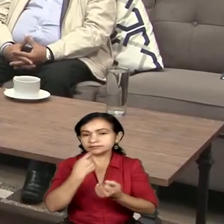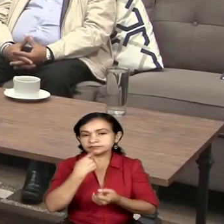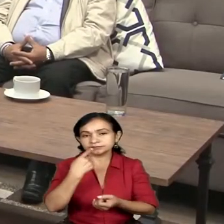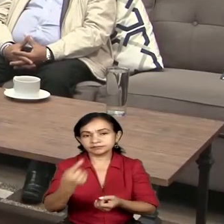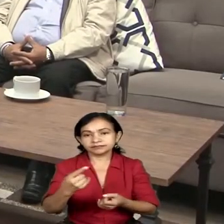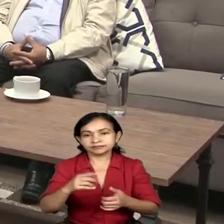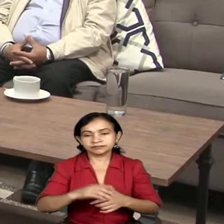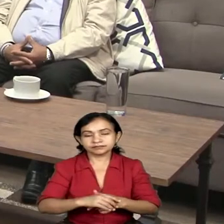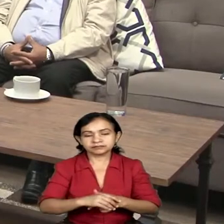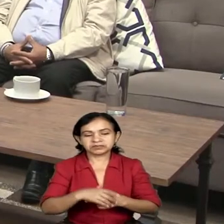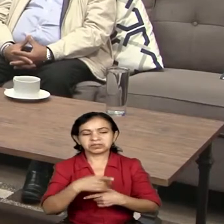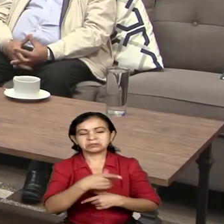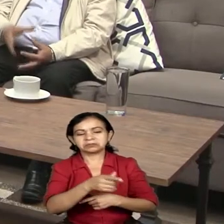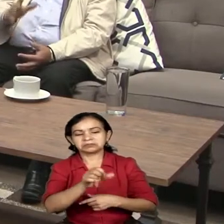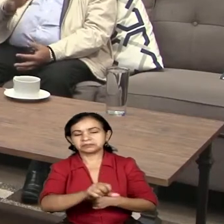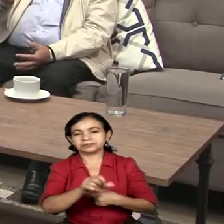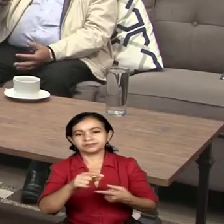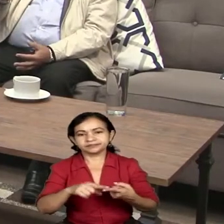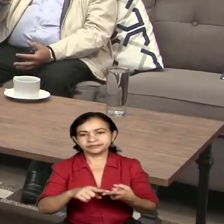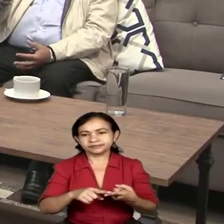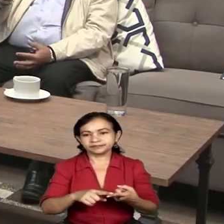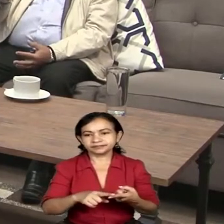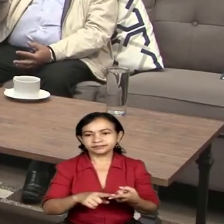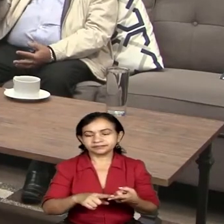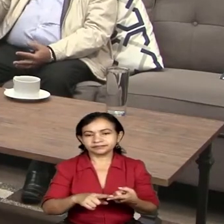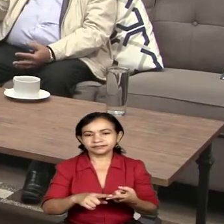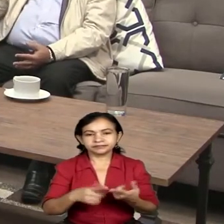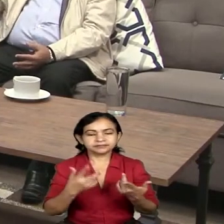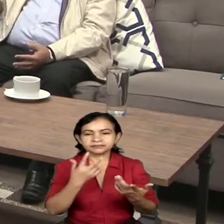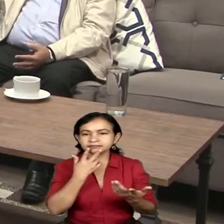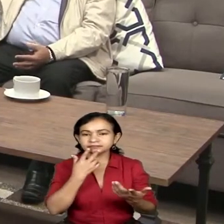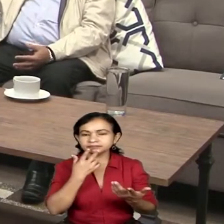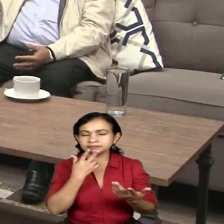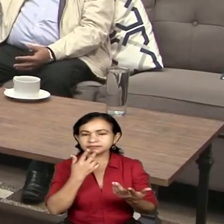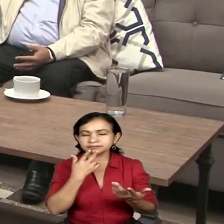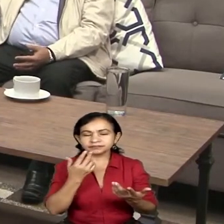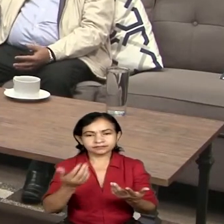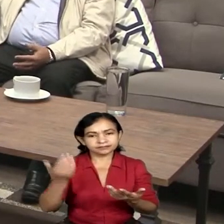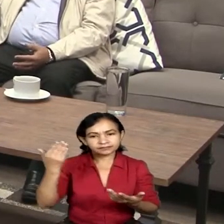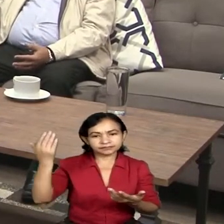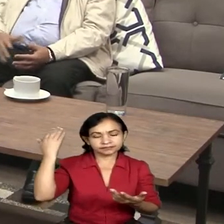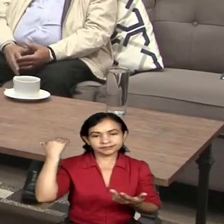como un hecho suicida, como un hecho que no tenía relación con la historia.